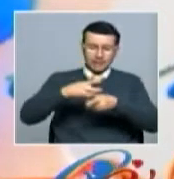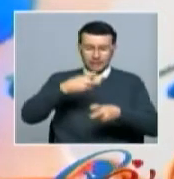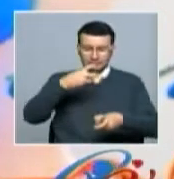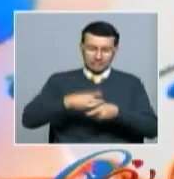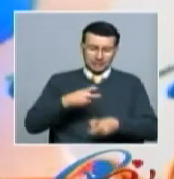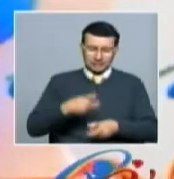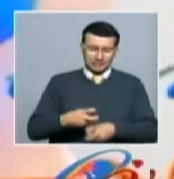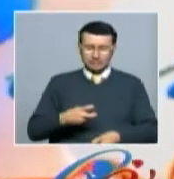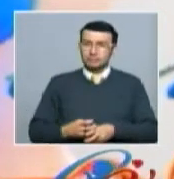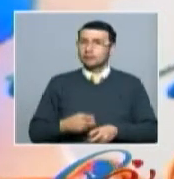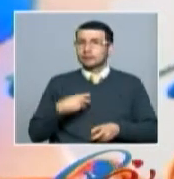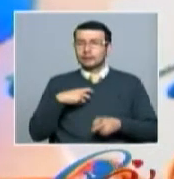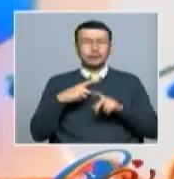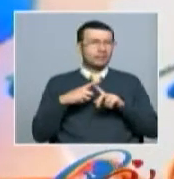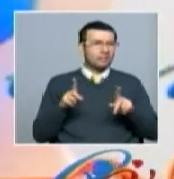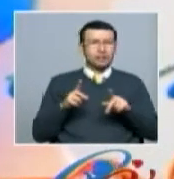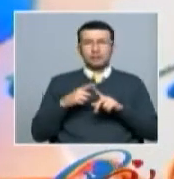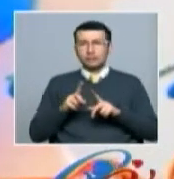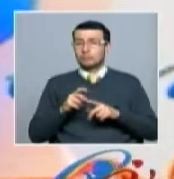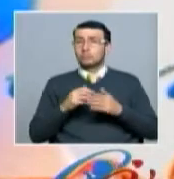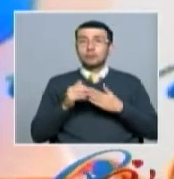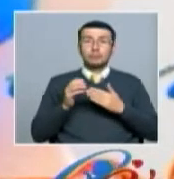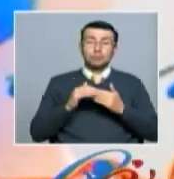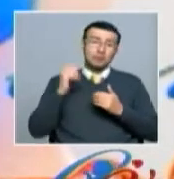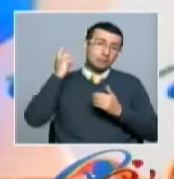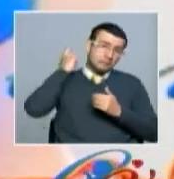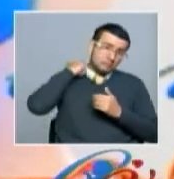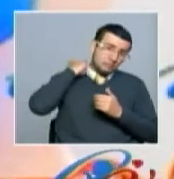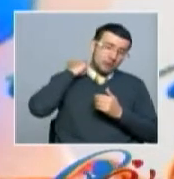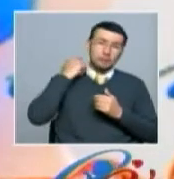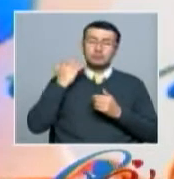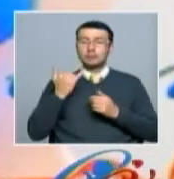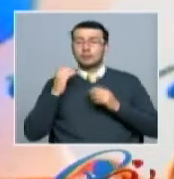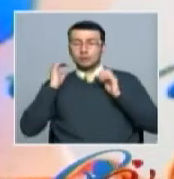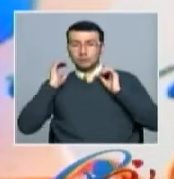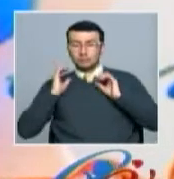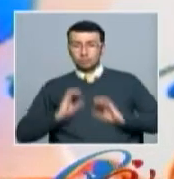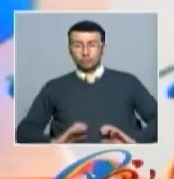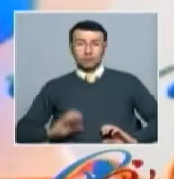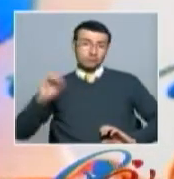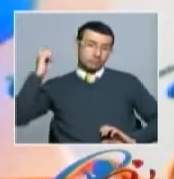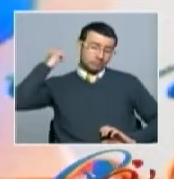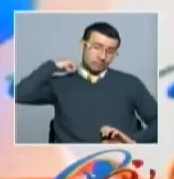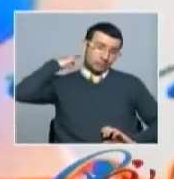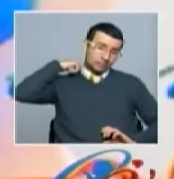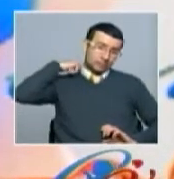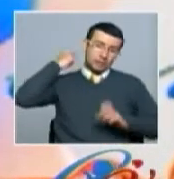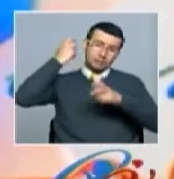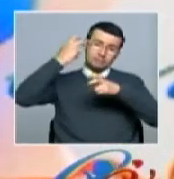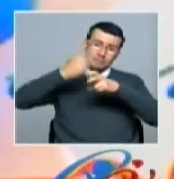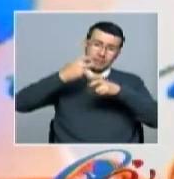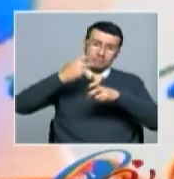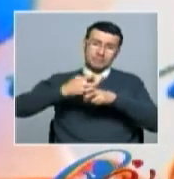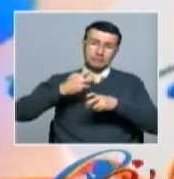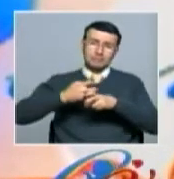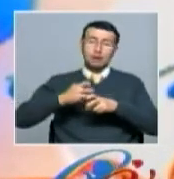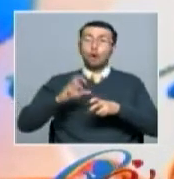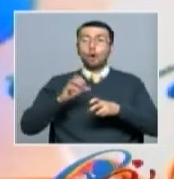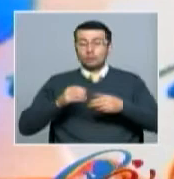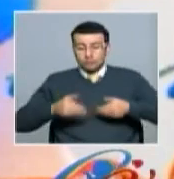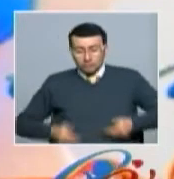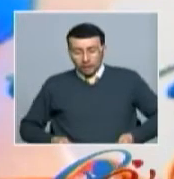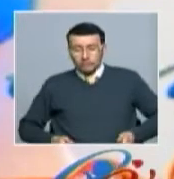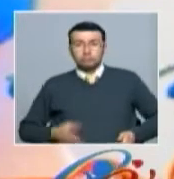distintos componentes, así se trata de adelante y atrás, por ejemplo, desde el cuerpo vertebral, el orificio vertebral y atrás la apófisis